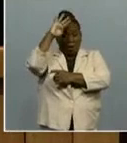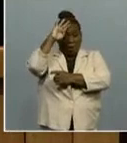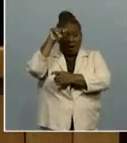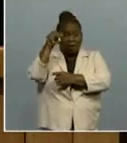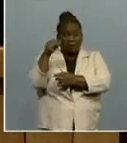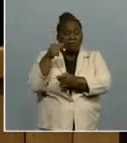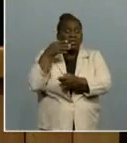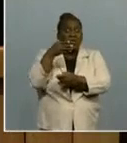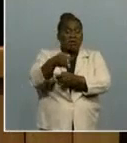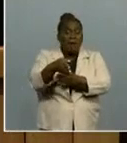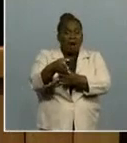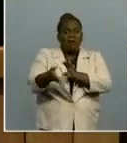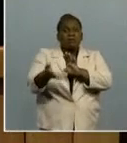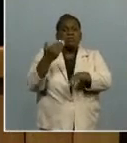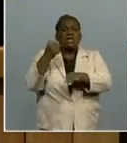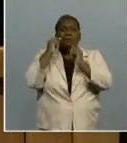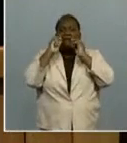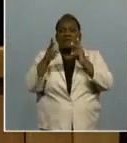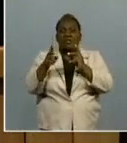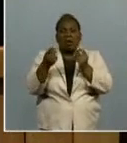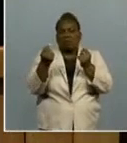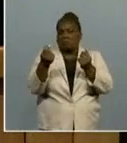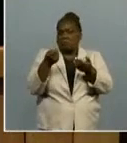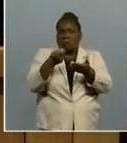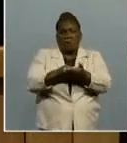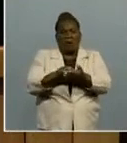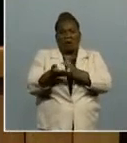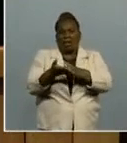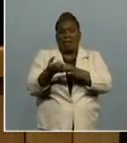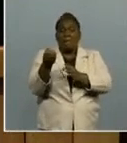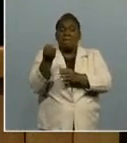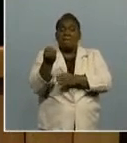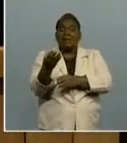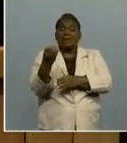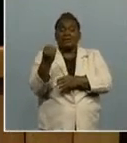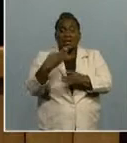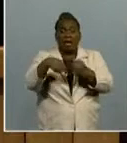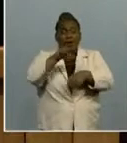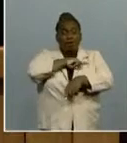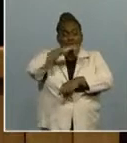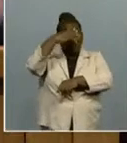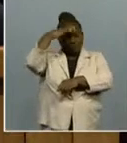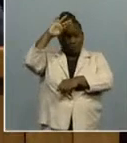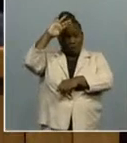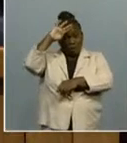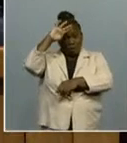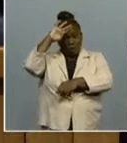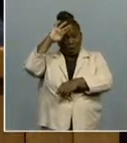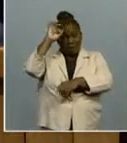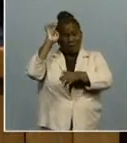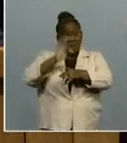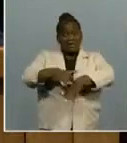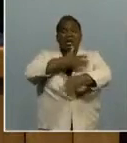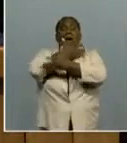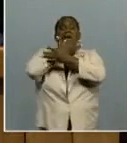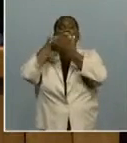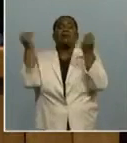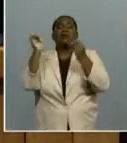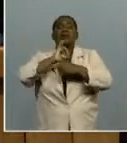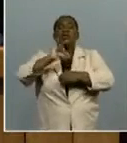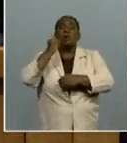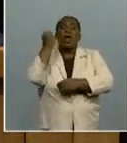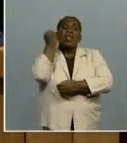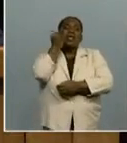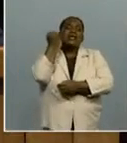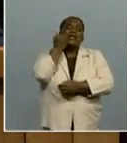salvar vidas sin poner precio a su trabajo las mentiras y las infamias contra cuba comienzan a disolverse como hielo en el agua caliente